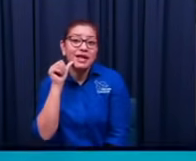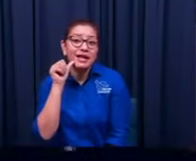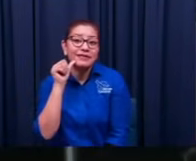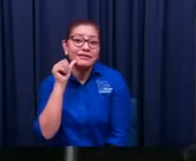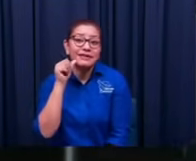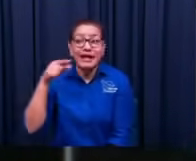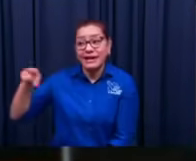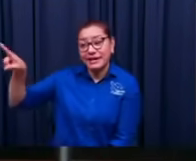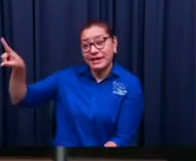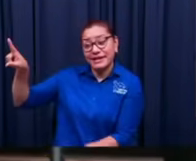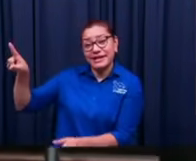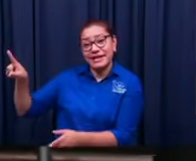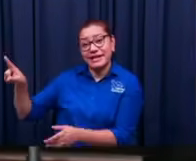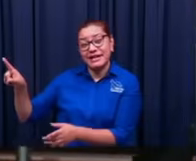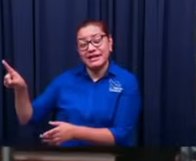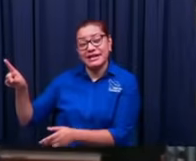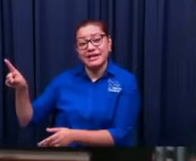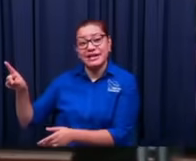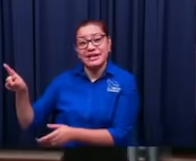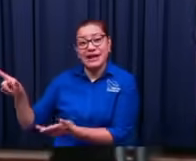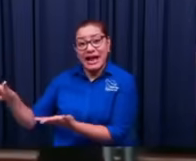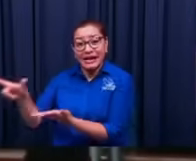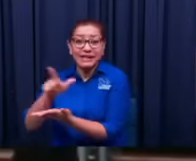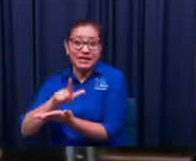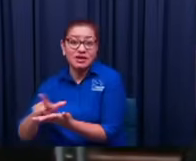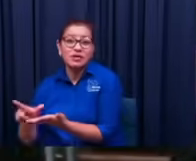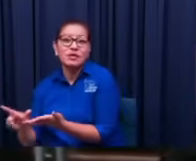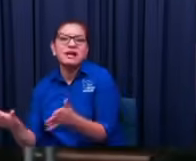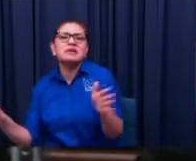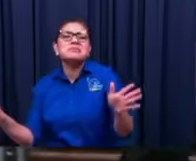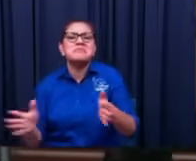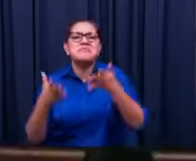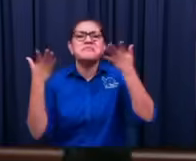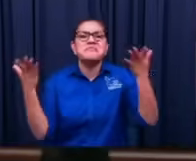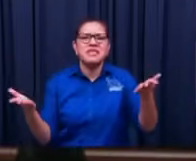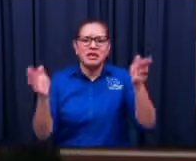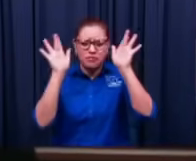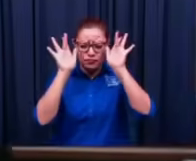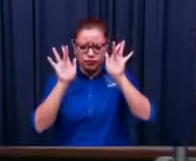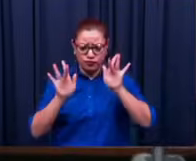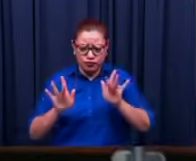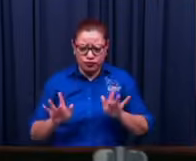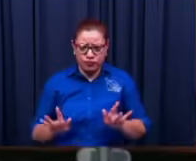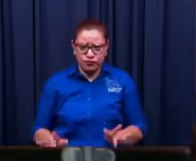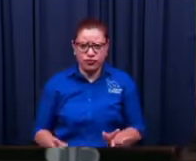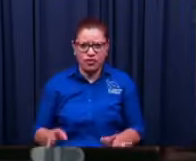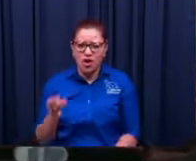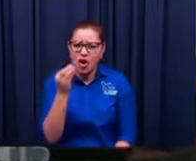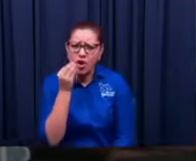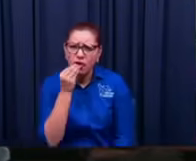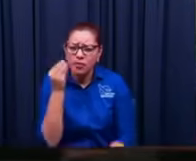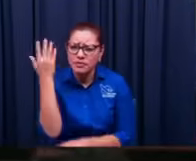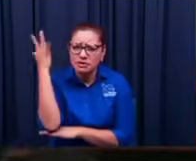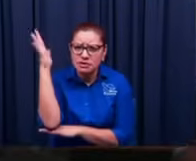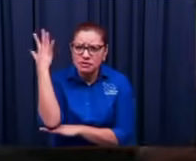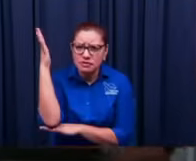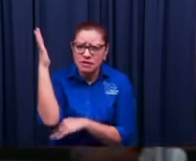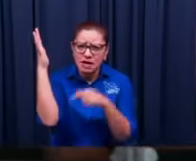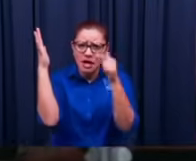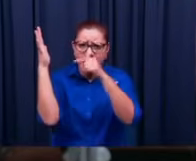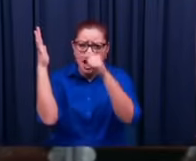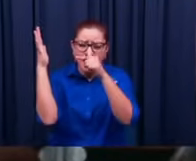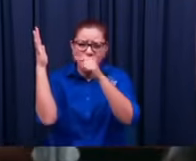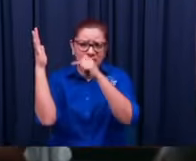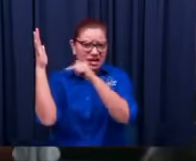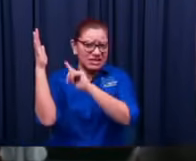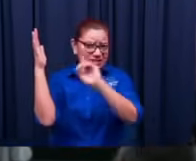Señor hizo a la humanidad. ¿Quién te enseñó que estabas desnudo? ¿Has comido del árbol que te